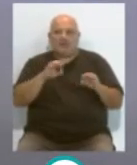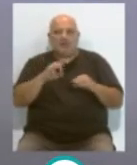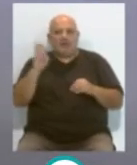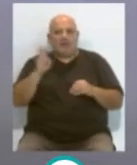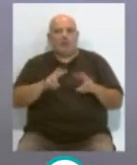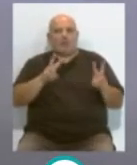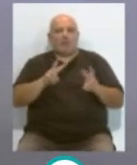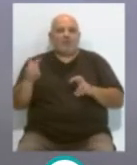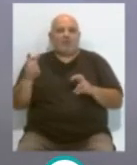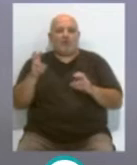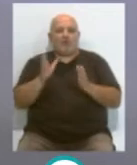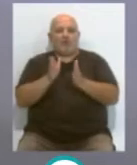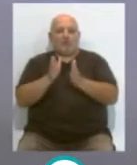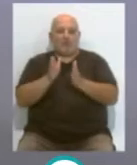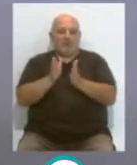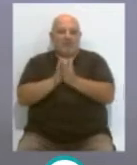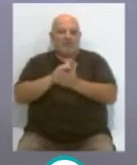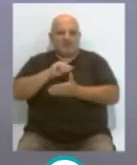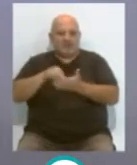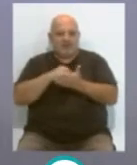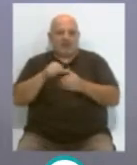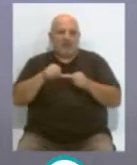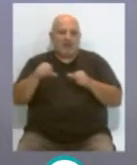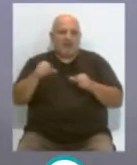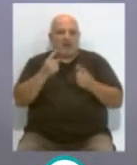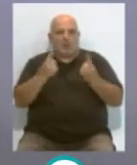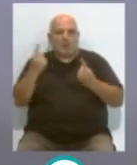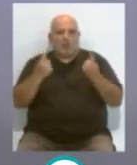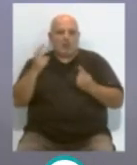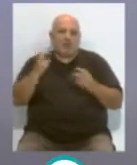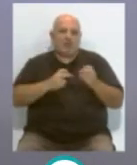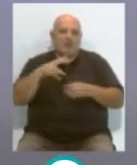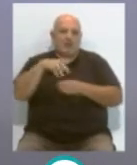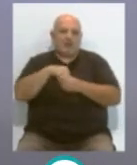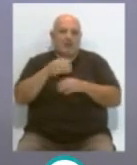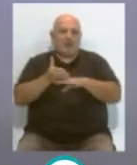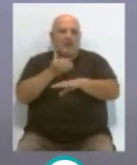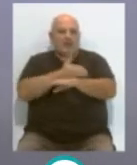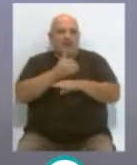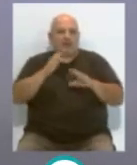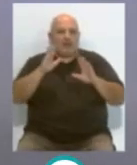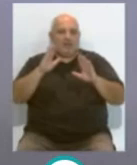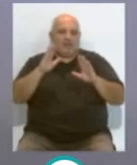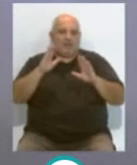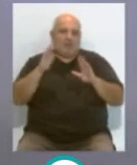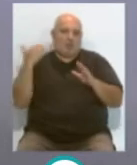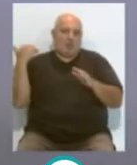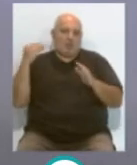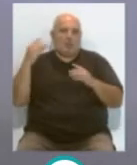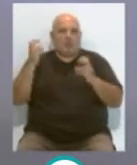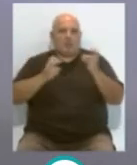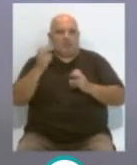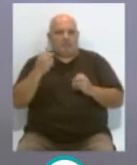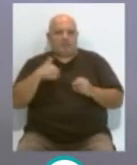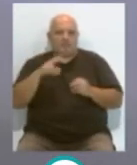los nuevos componentes de la plantilla, más allá también que había algunos de la plantilla de la temporada pasada que hoy volvía,